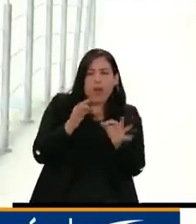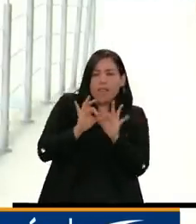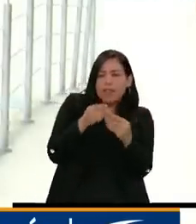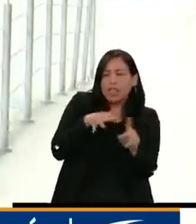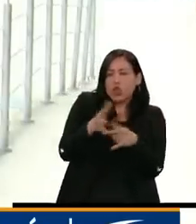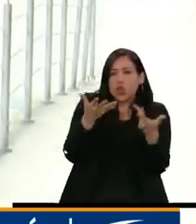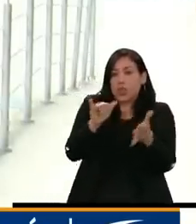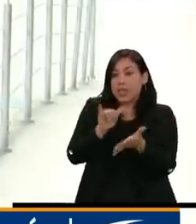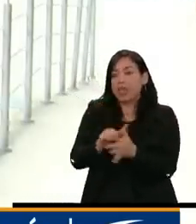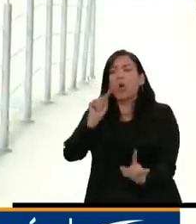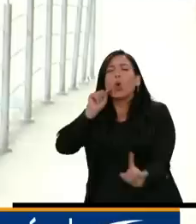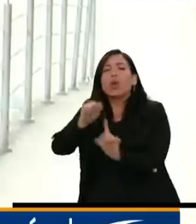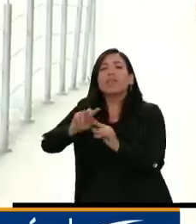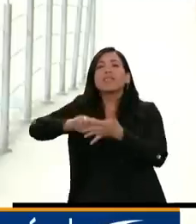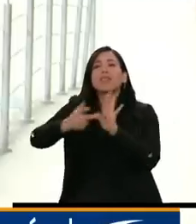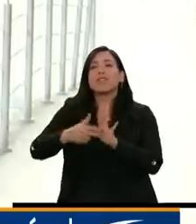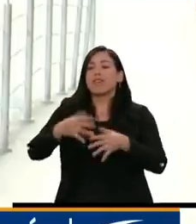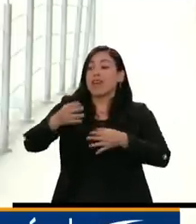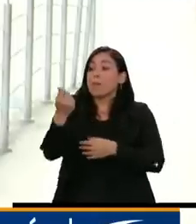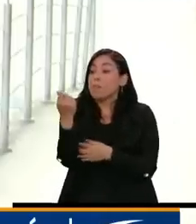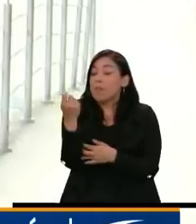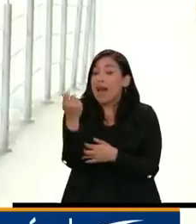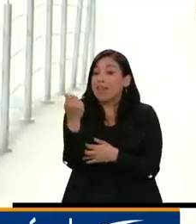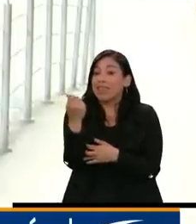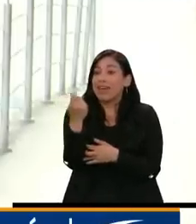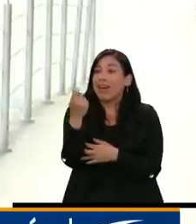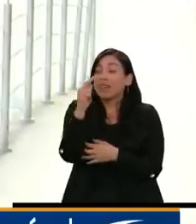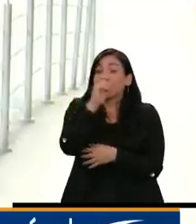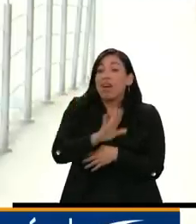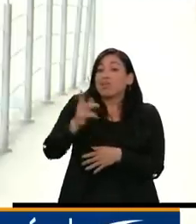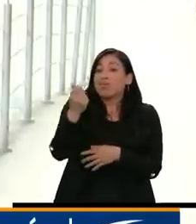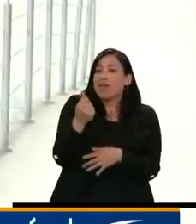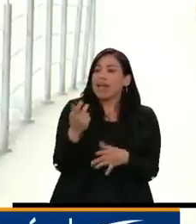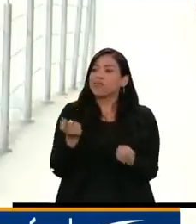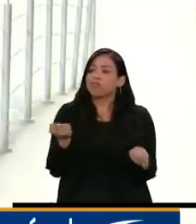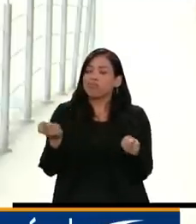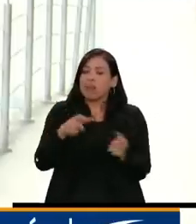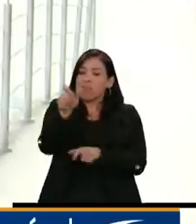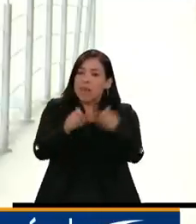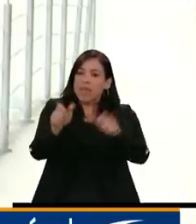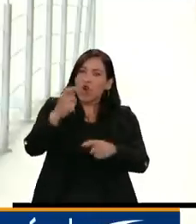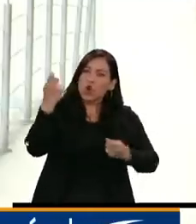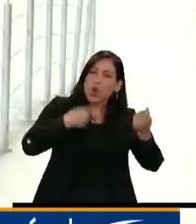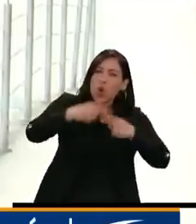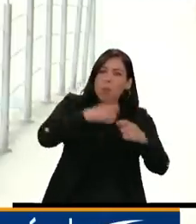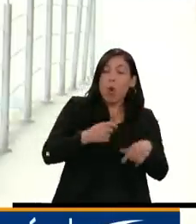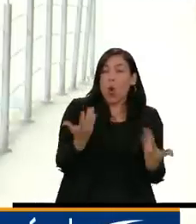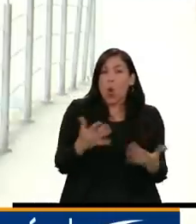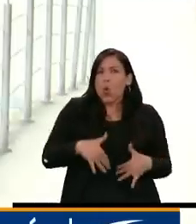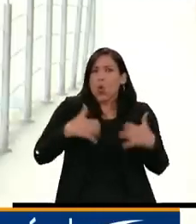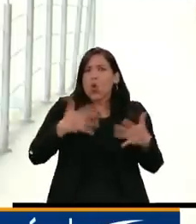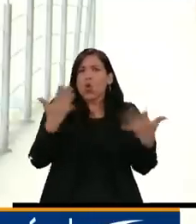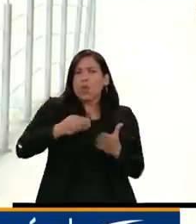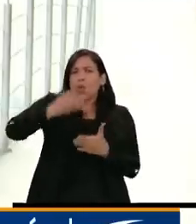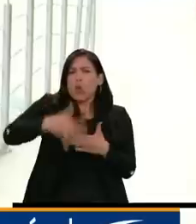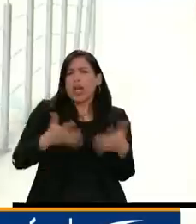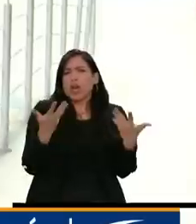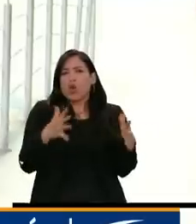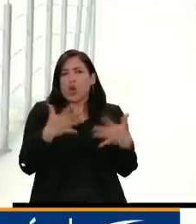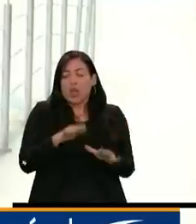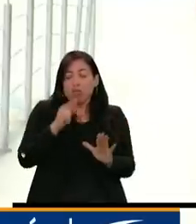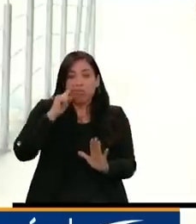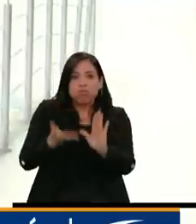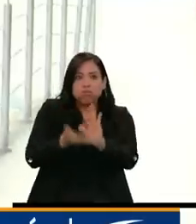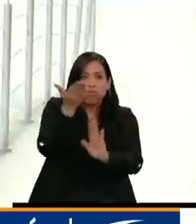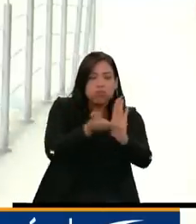familias. Con esto, con el fin de mantener los precios en el mercado y que los clientes no se ahuyenten por los